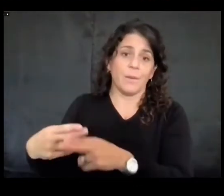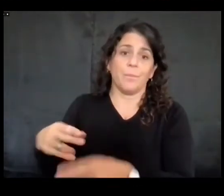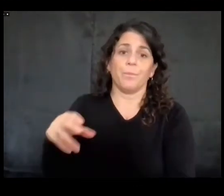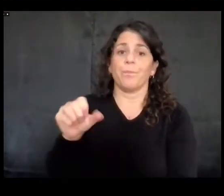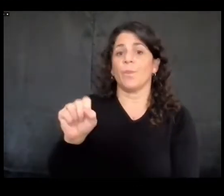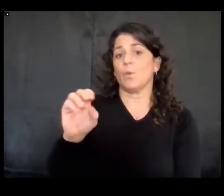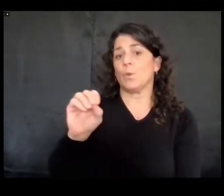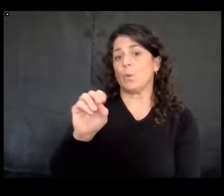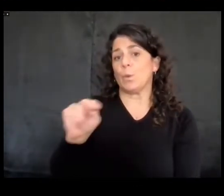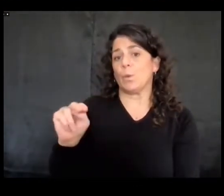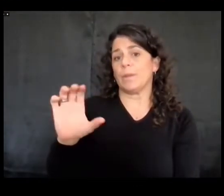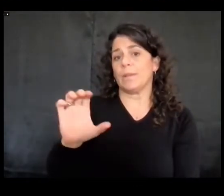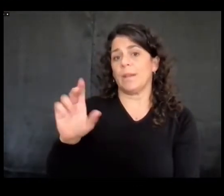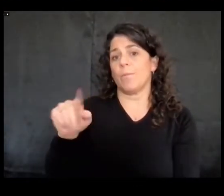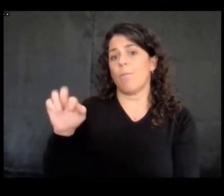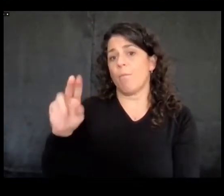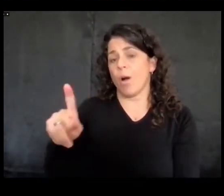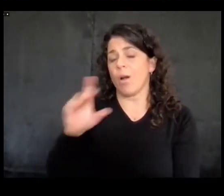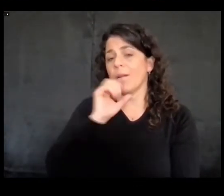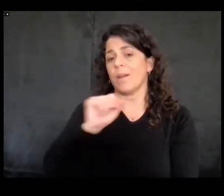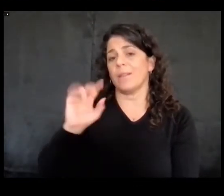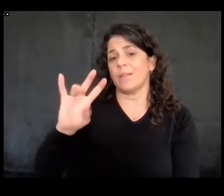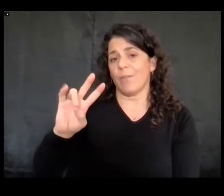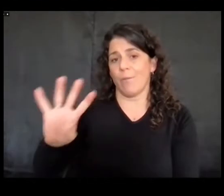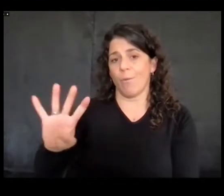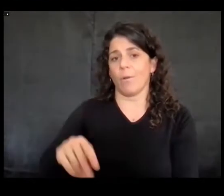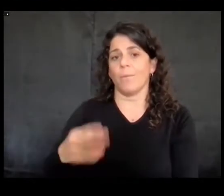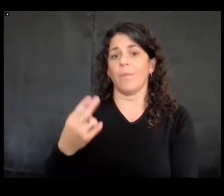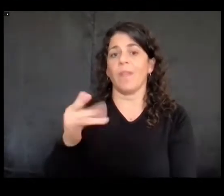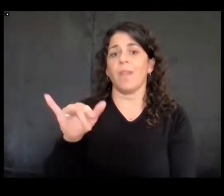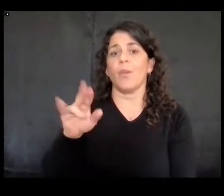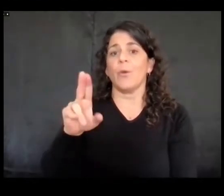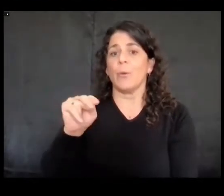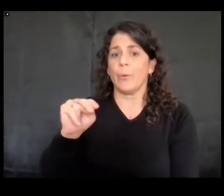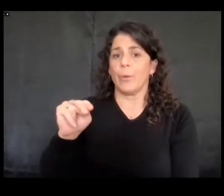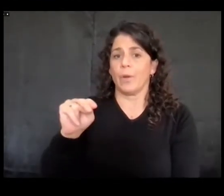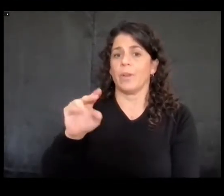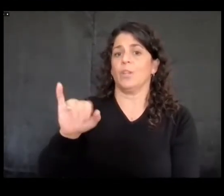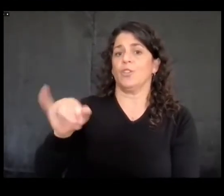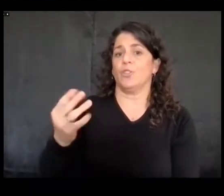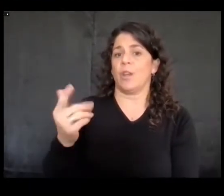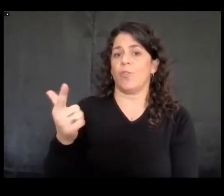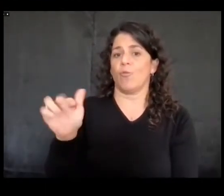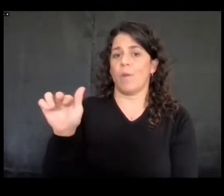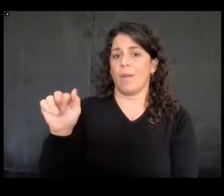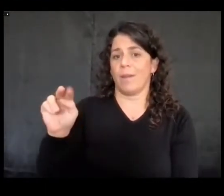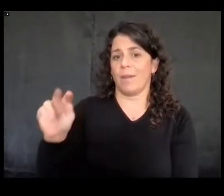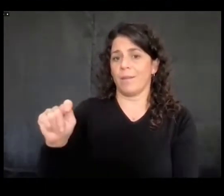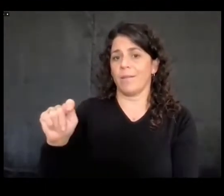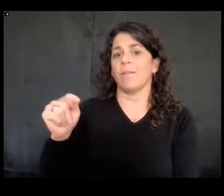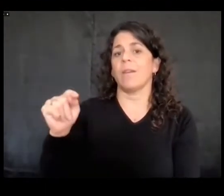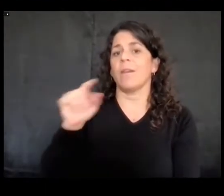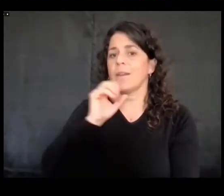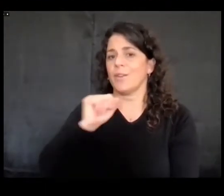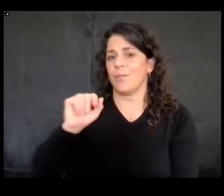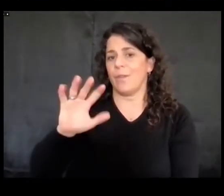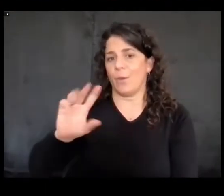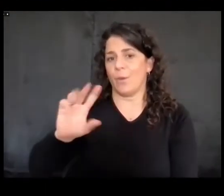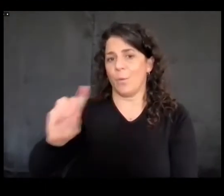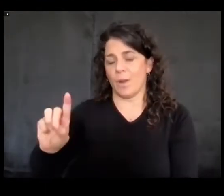si park de 74 años john grant 51 años